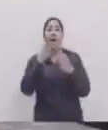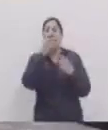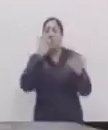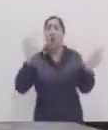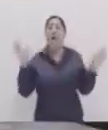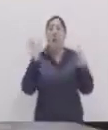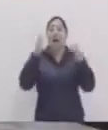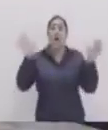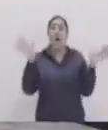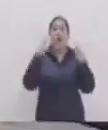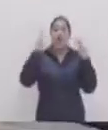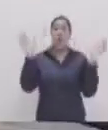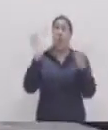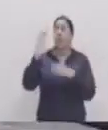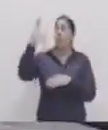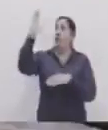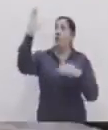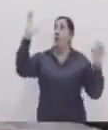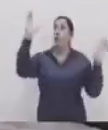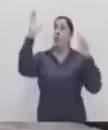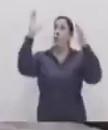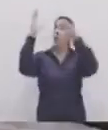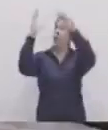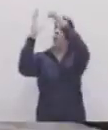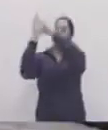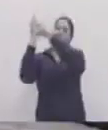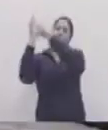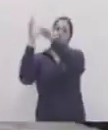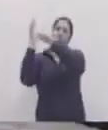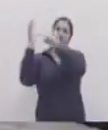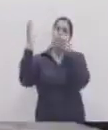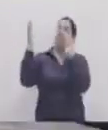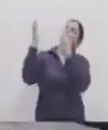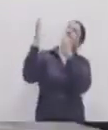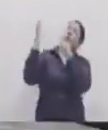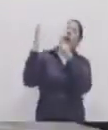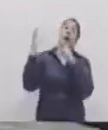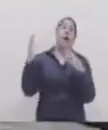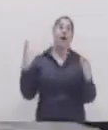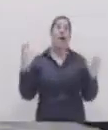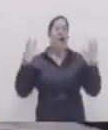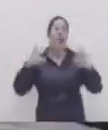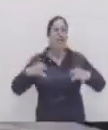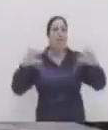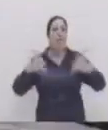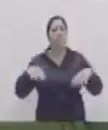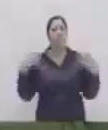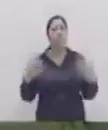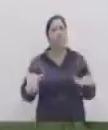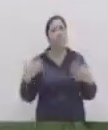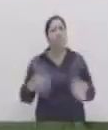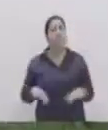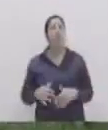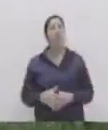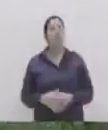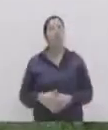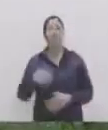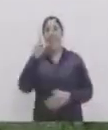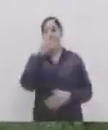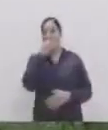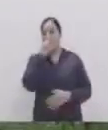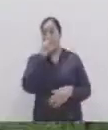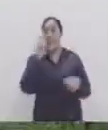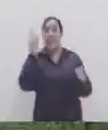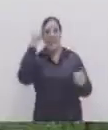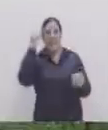anidan en la copa de los árboles, significa que el invierno va a ser bueno. Cuando las bandadas